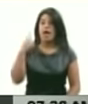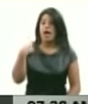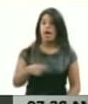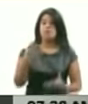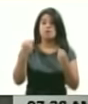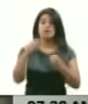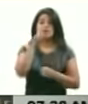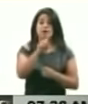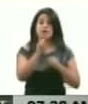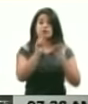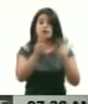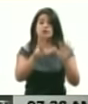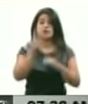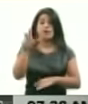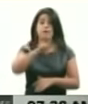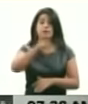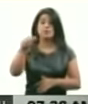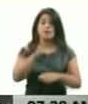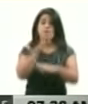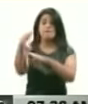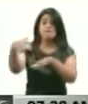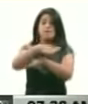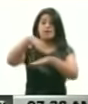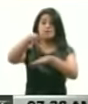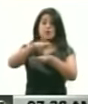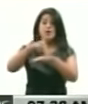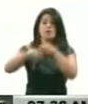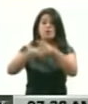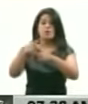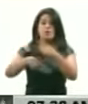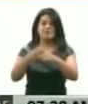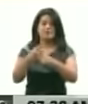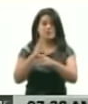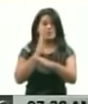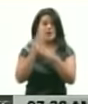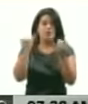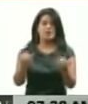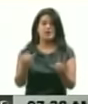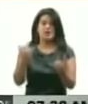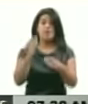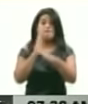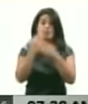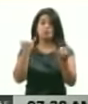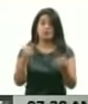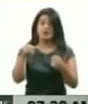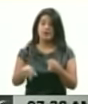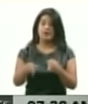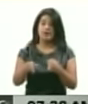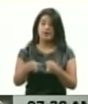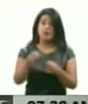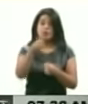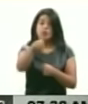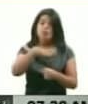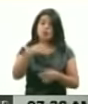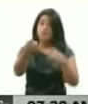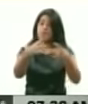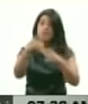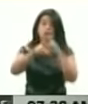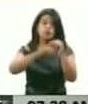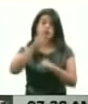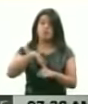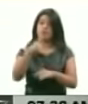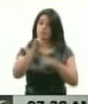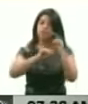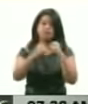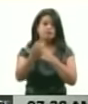183 lectores que se van a acercar a Plaza Bolívar, por eso nos lo vas a decir mucho más adelante. Sadie, tenemos que hacer la pausa ahora. Recuerde participar a través de este interesante tema por las